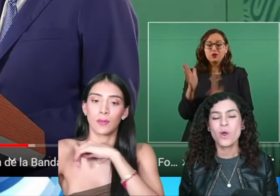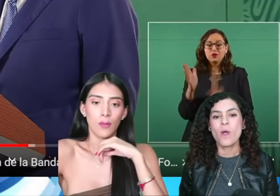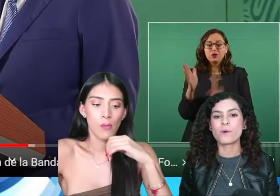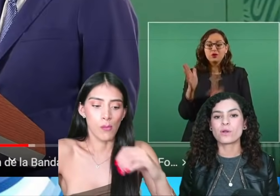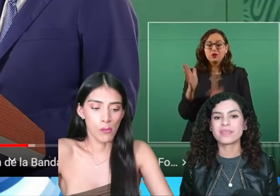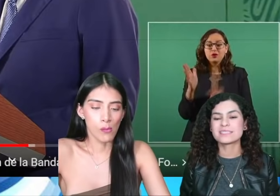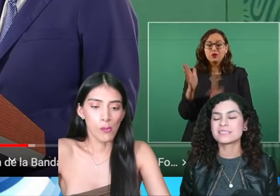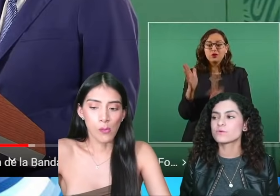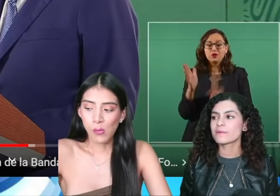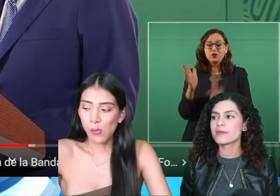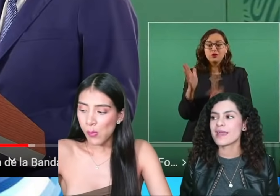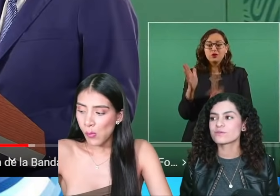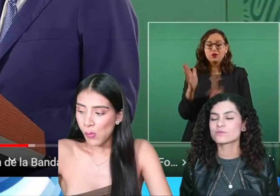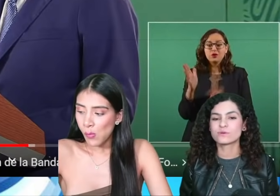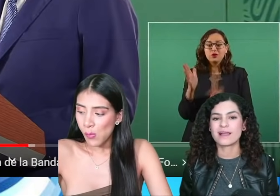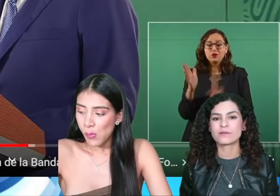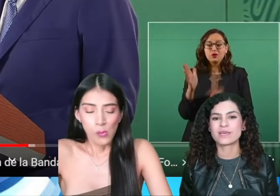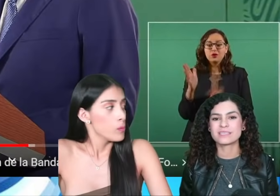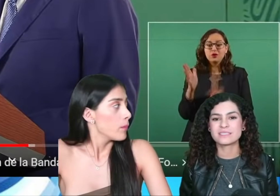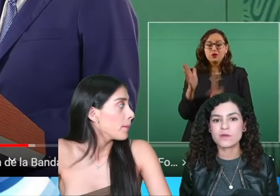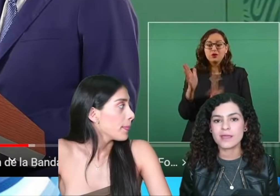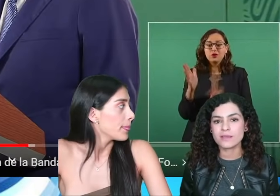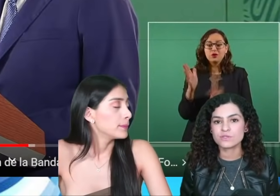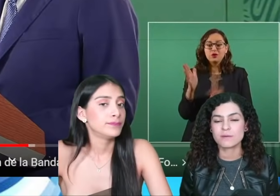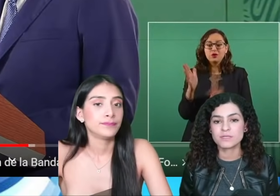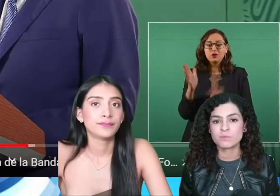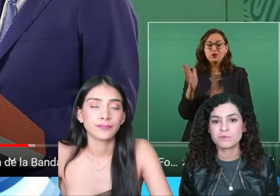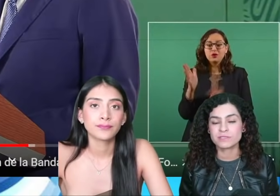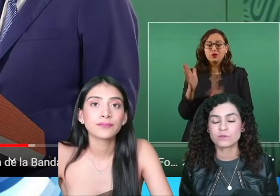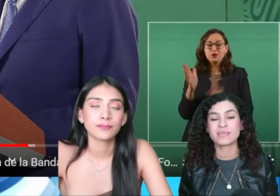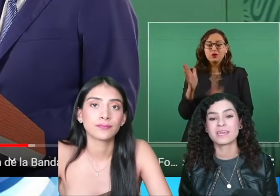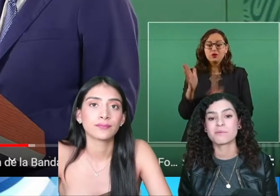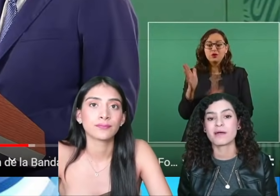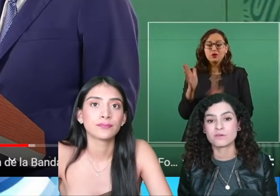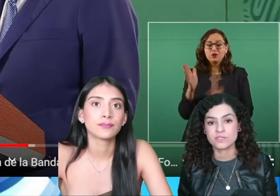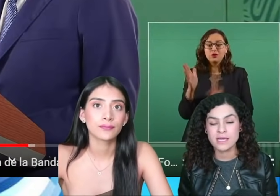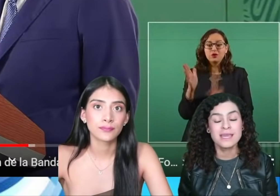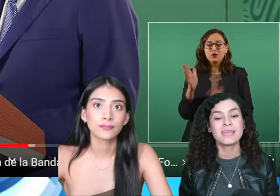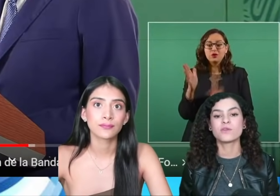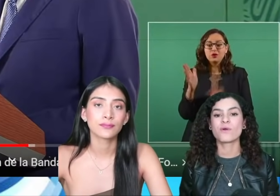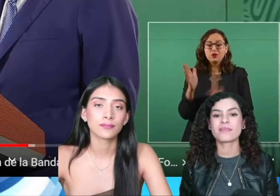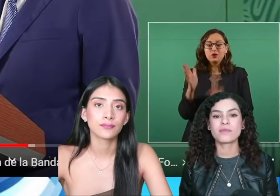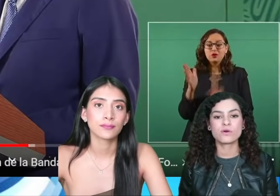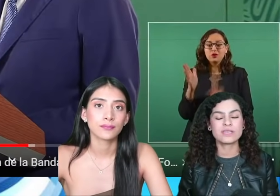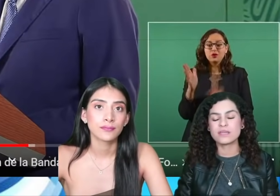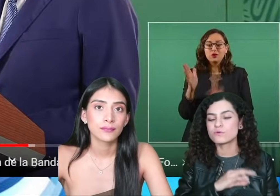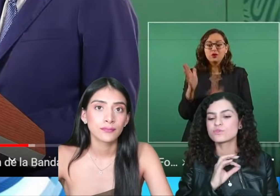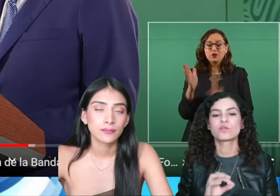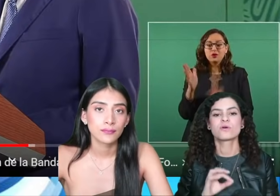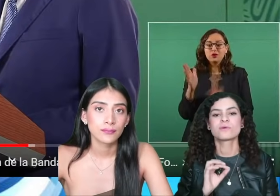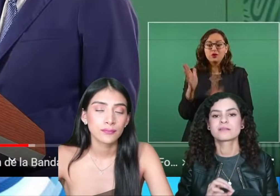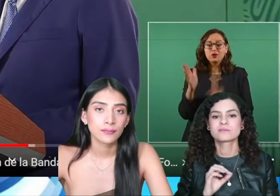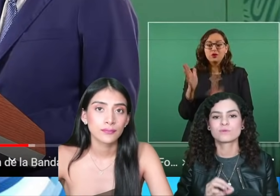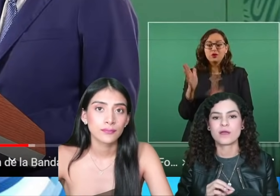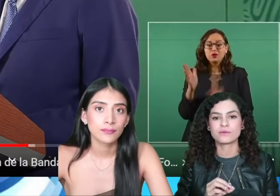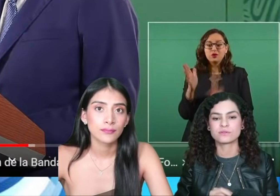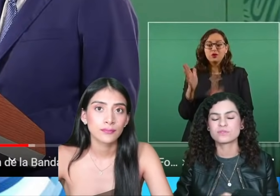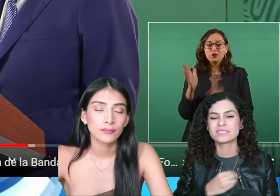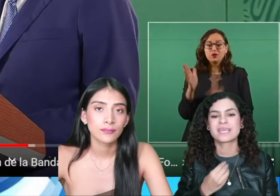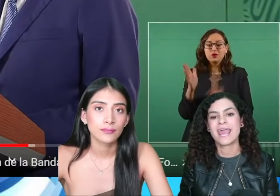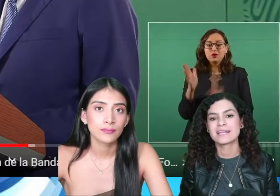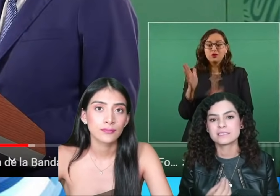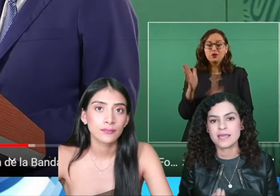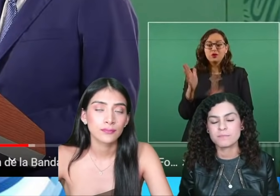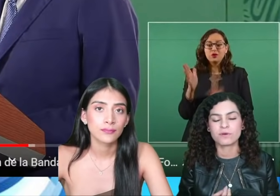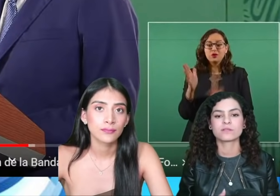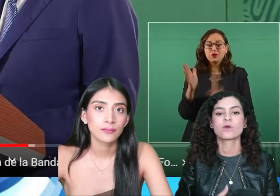nombramiento por 19 años, o sea, 19 años en el mismo puesto, ya lleva 12 y no ha dado ni un solo buen resultado. Entonces,